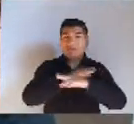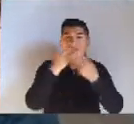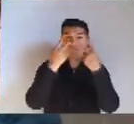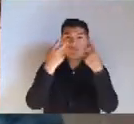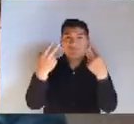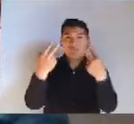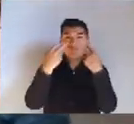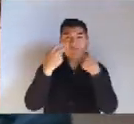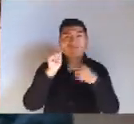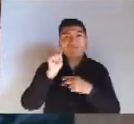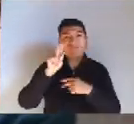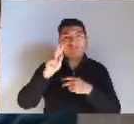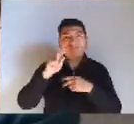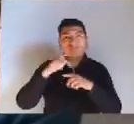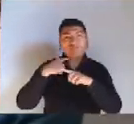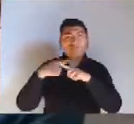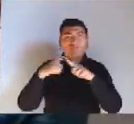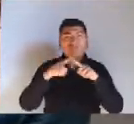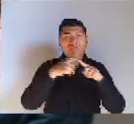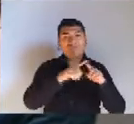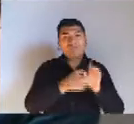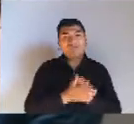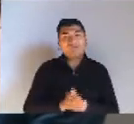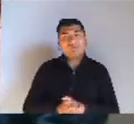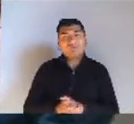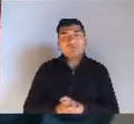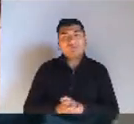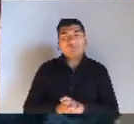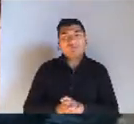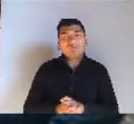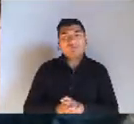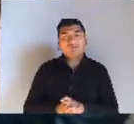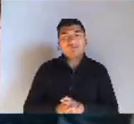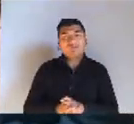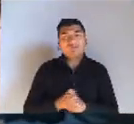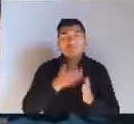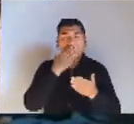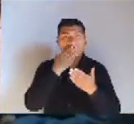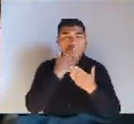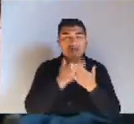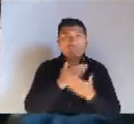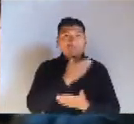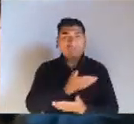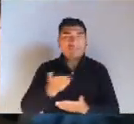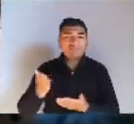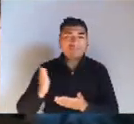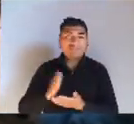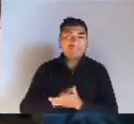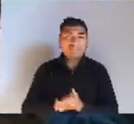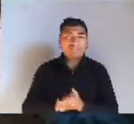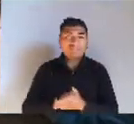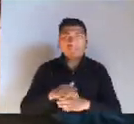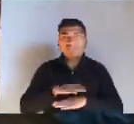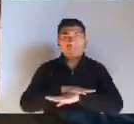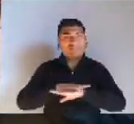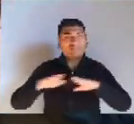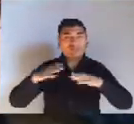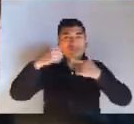medios de comunicación. La bondad sin